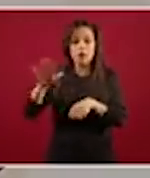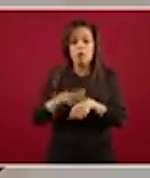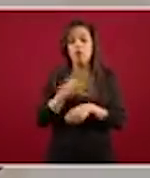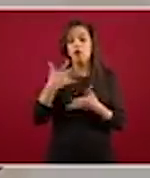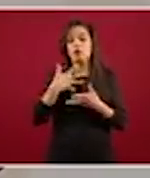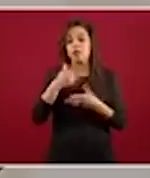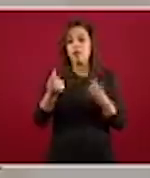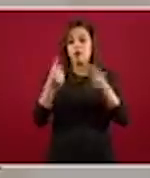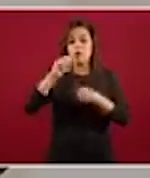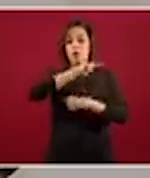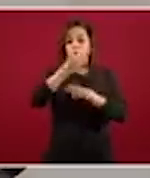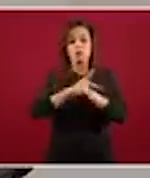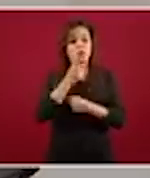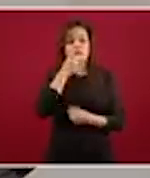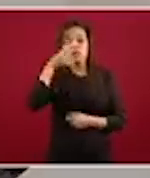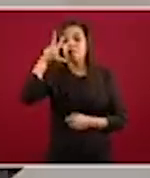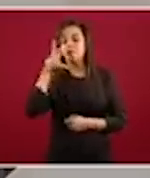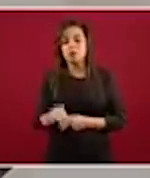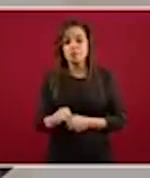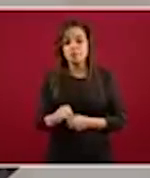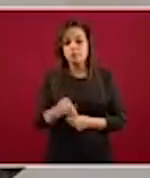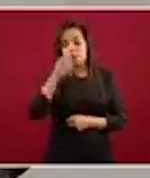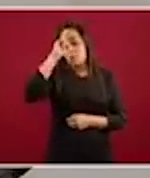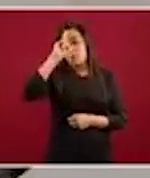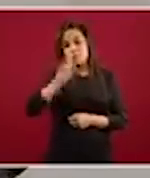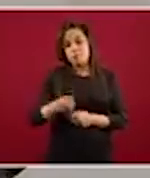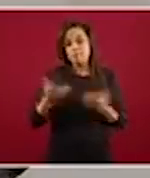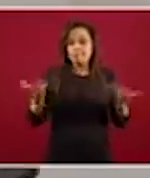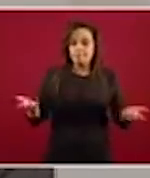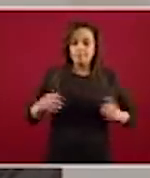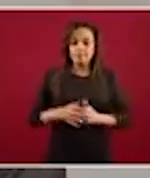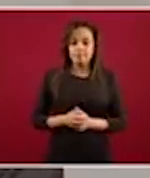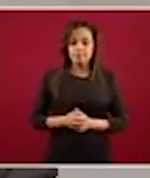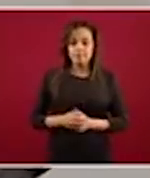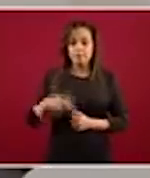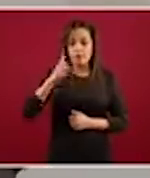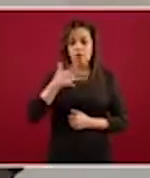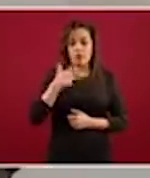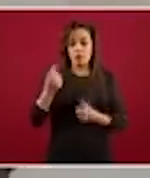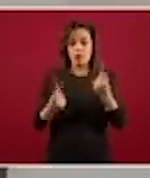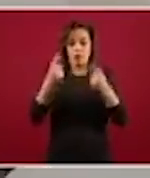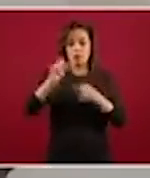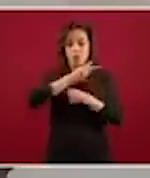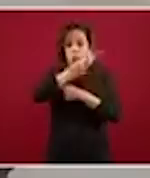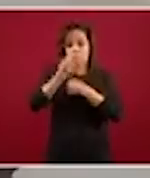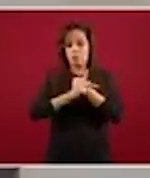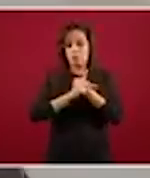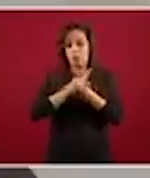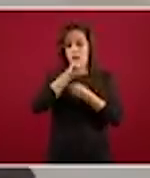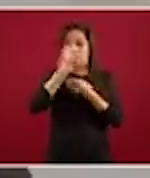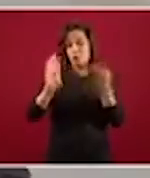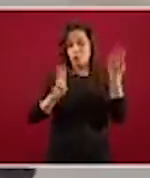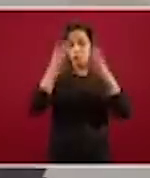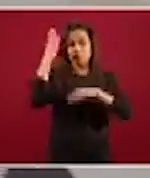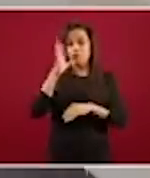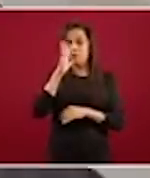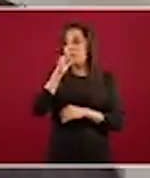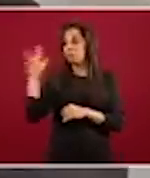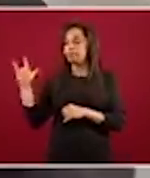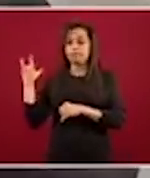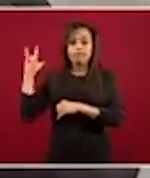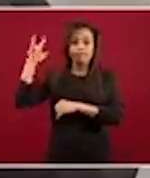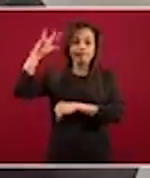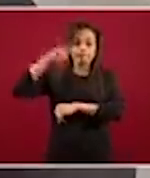las razones. No lo haría porque lo pueden tomar, pero le diría a usted que hay varios países del mundo que ya no podemos aterrizar, porque es una disposición de